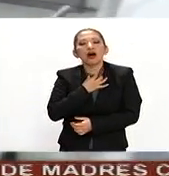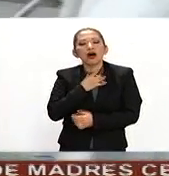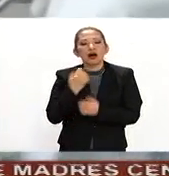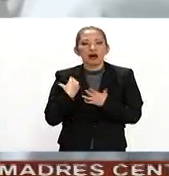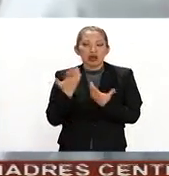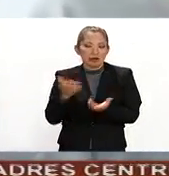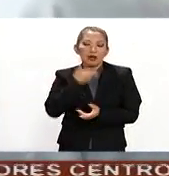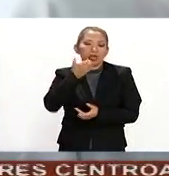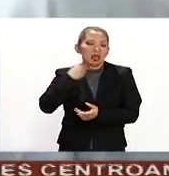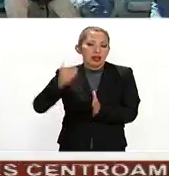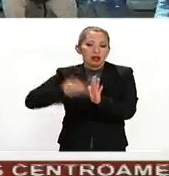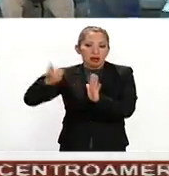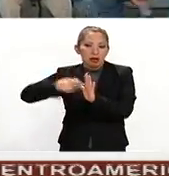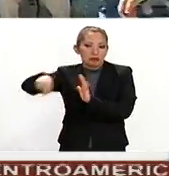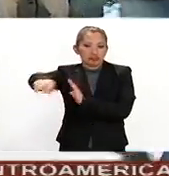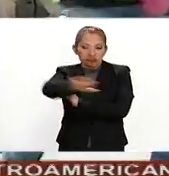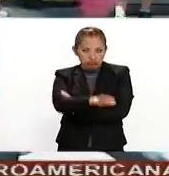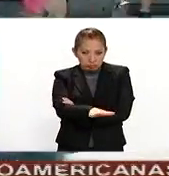de la